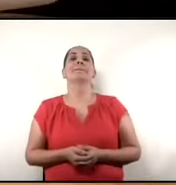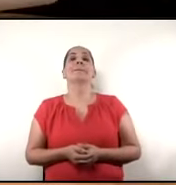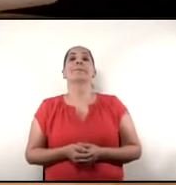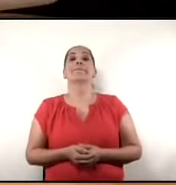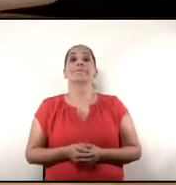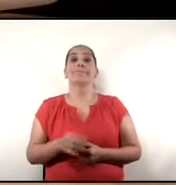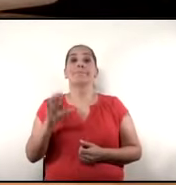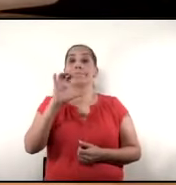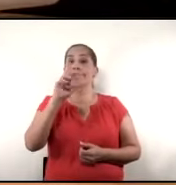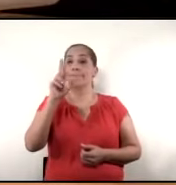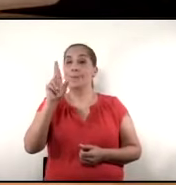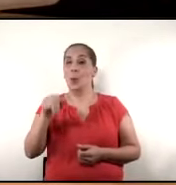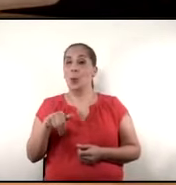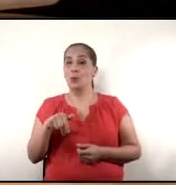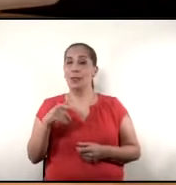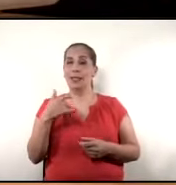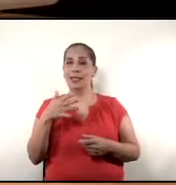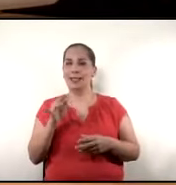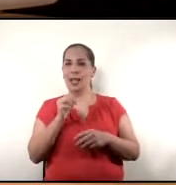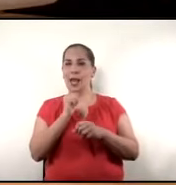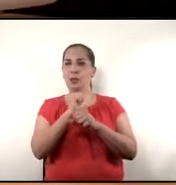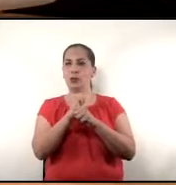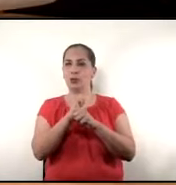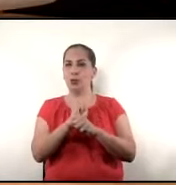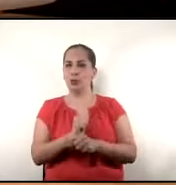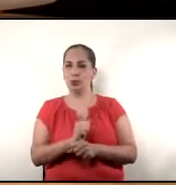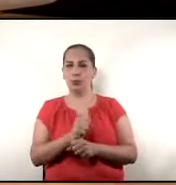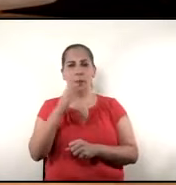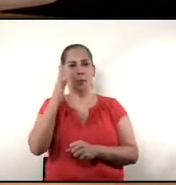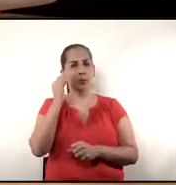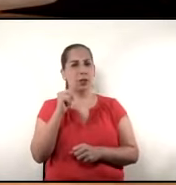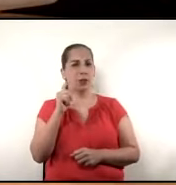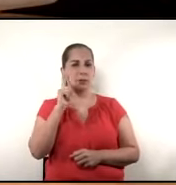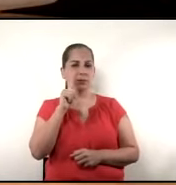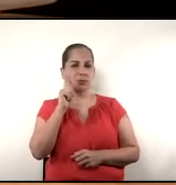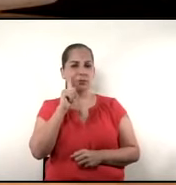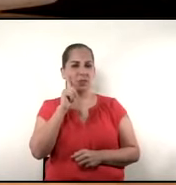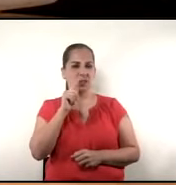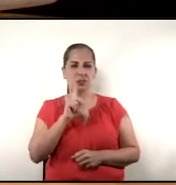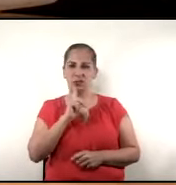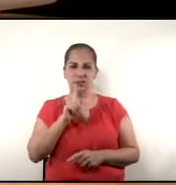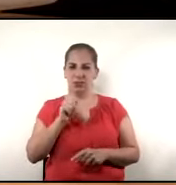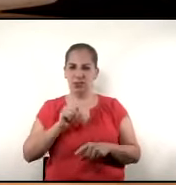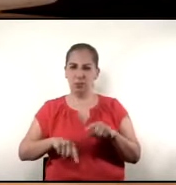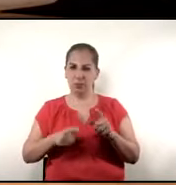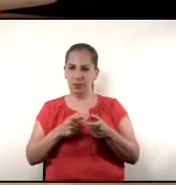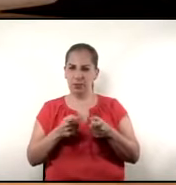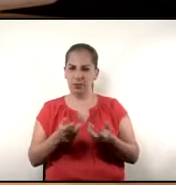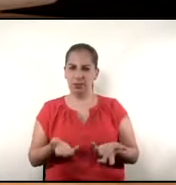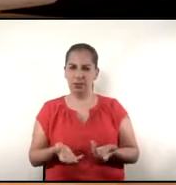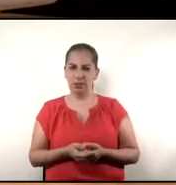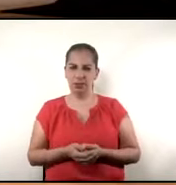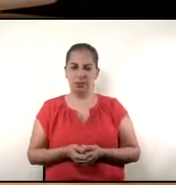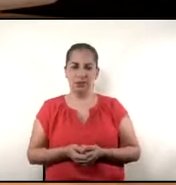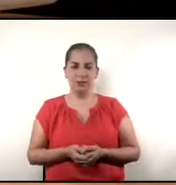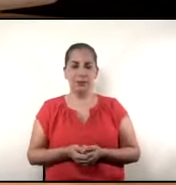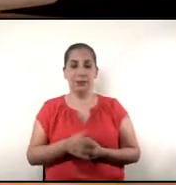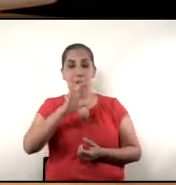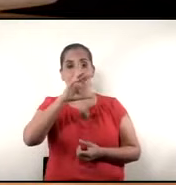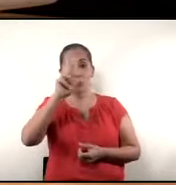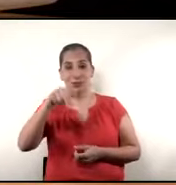En Costa Rica nos hemos acostumbrado a creer mitos que realmente son inexplicables. Costa Rica es un país